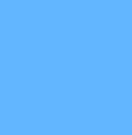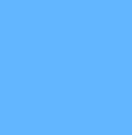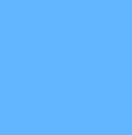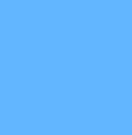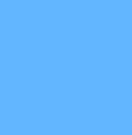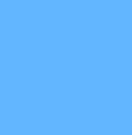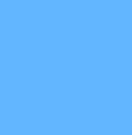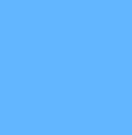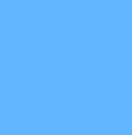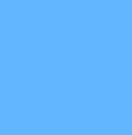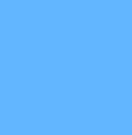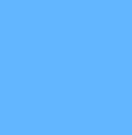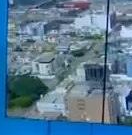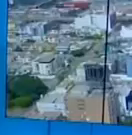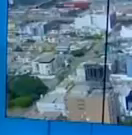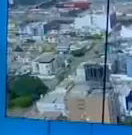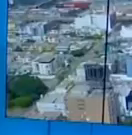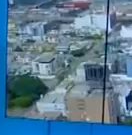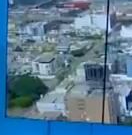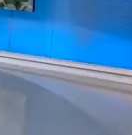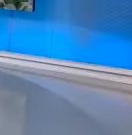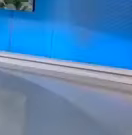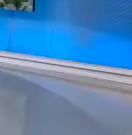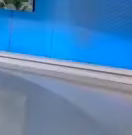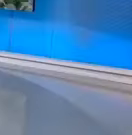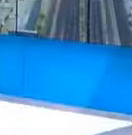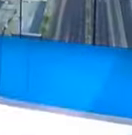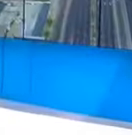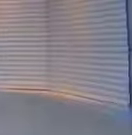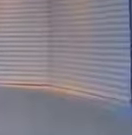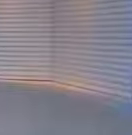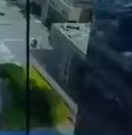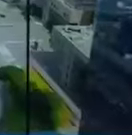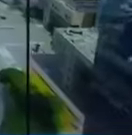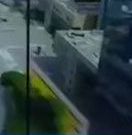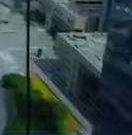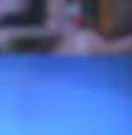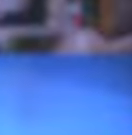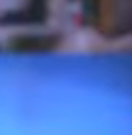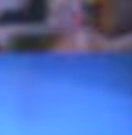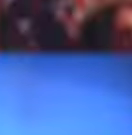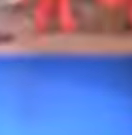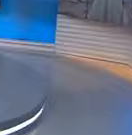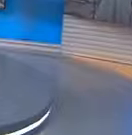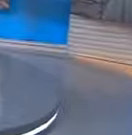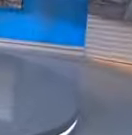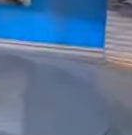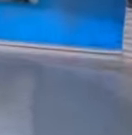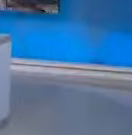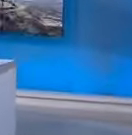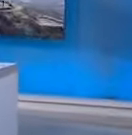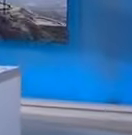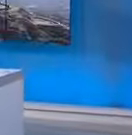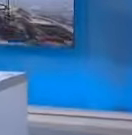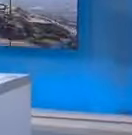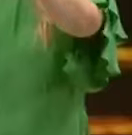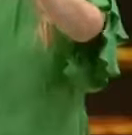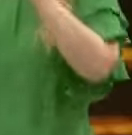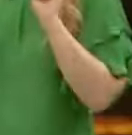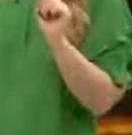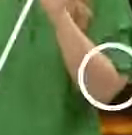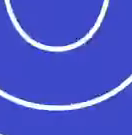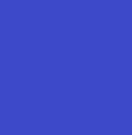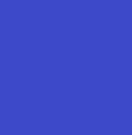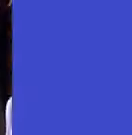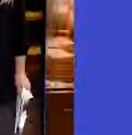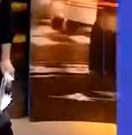las 6 de la mañana, TV Perú Noticias, edición matinal. Con fuentes informativas de primera mano, serias y confiables. Y